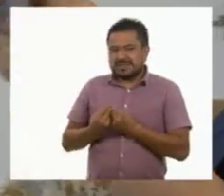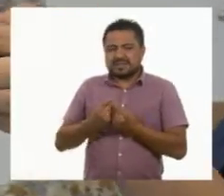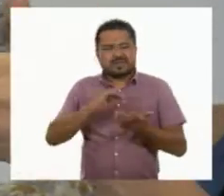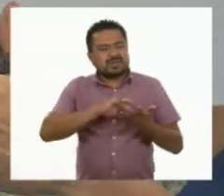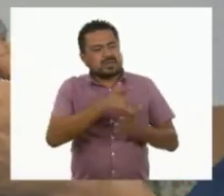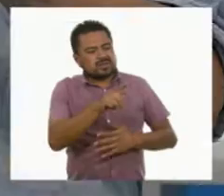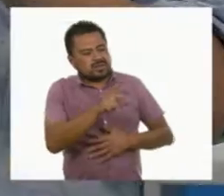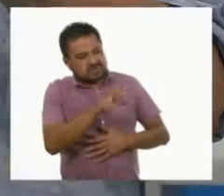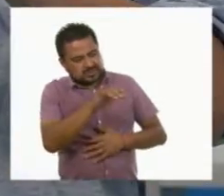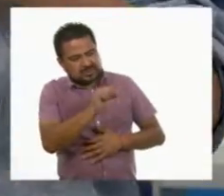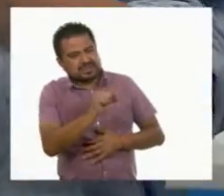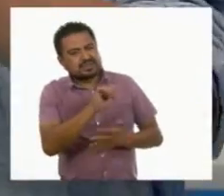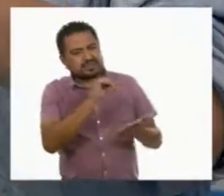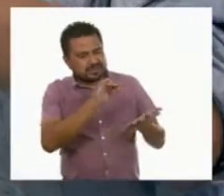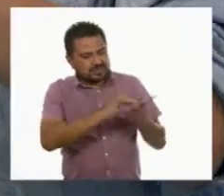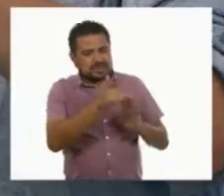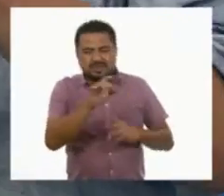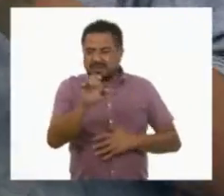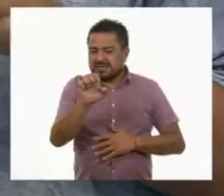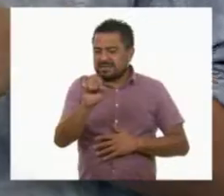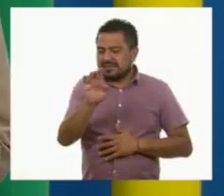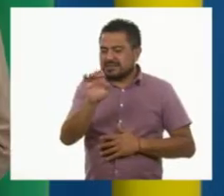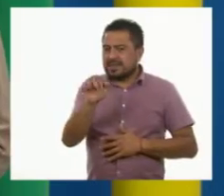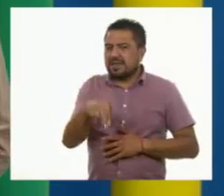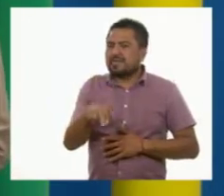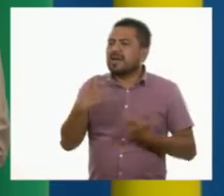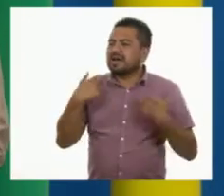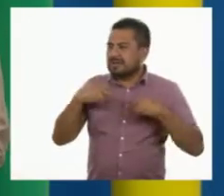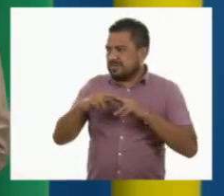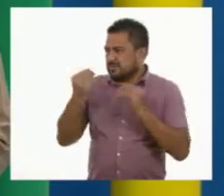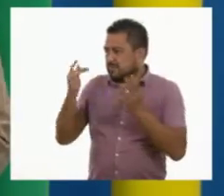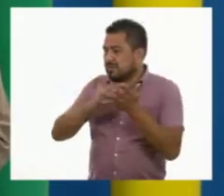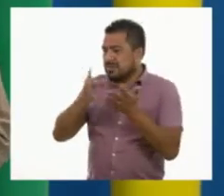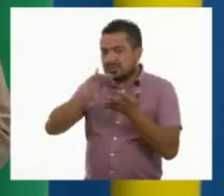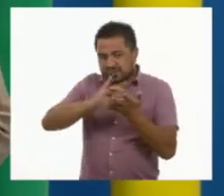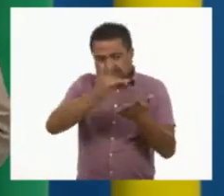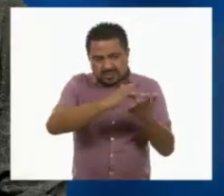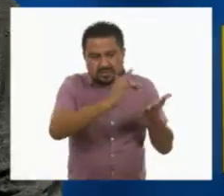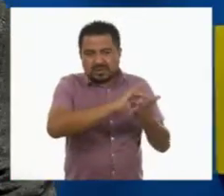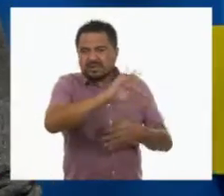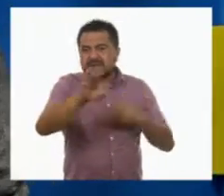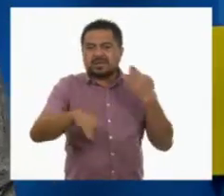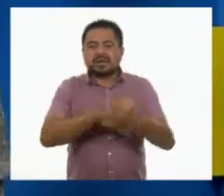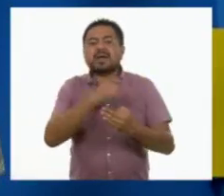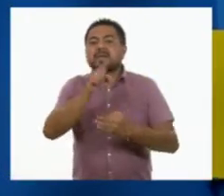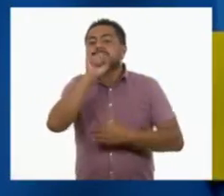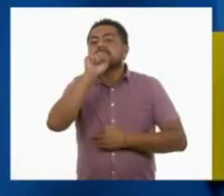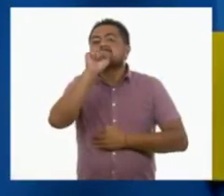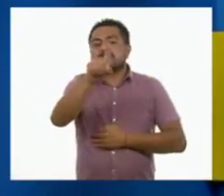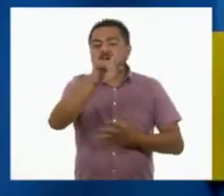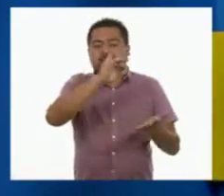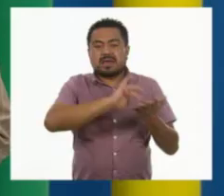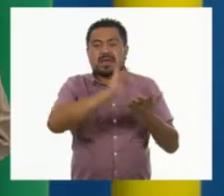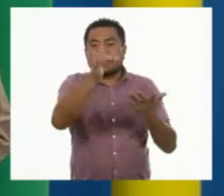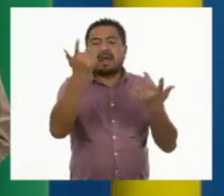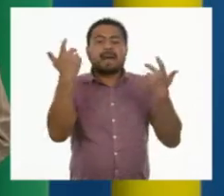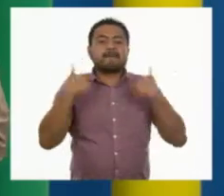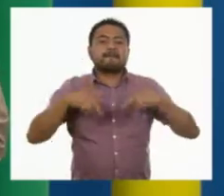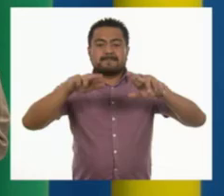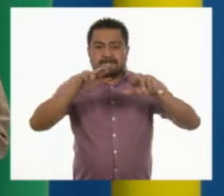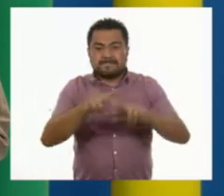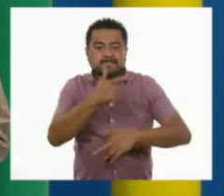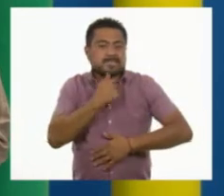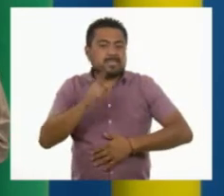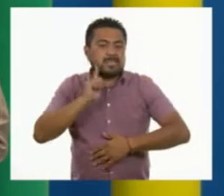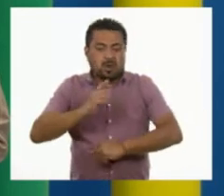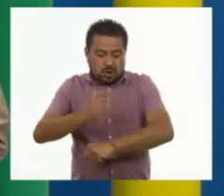Luis, muchas gracias. Esteban, también muchas gracias a ustedes. Y agradecemos a los maestros y